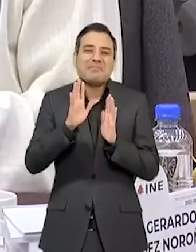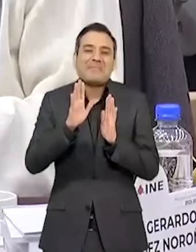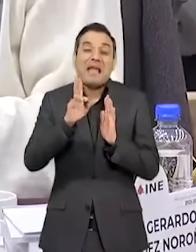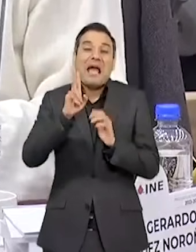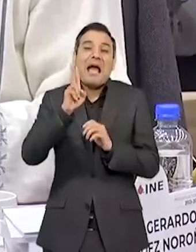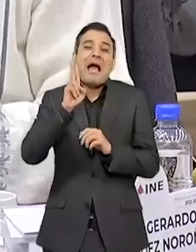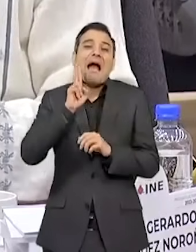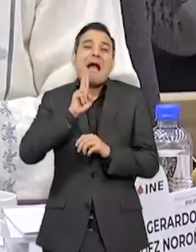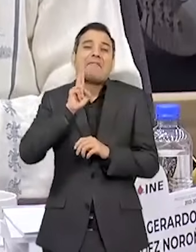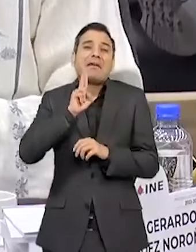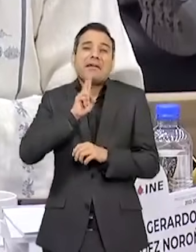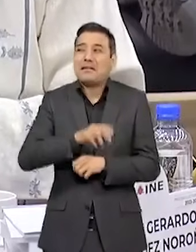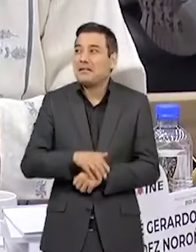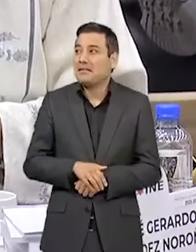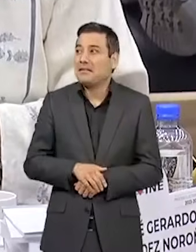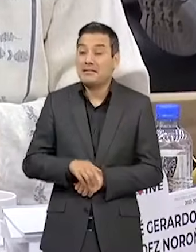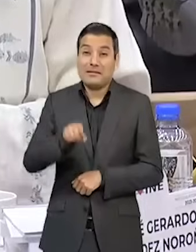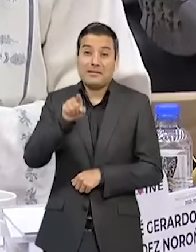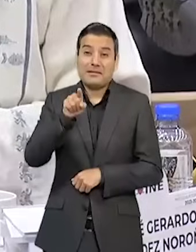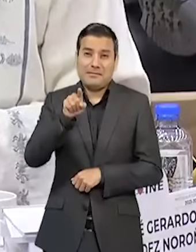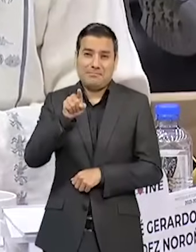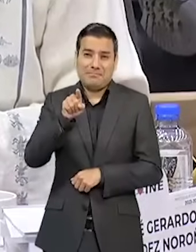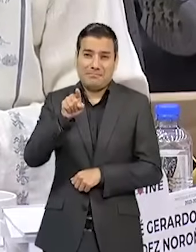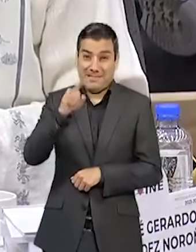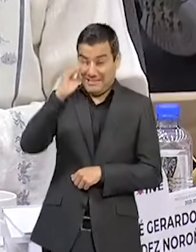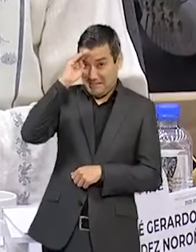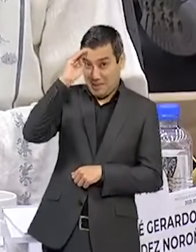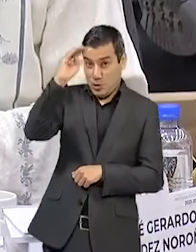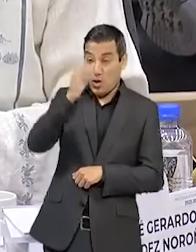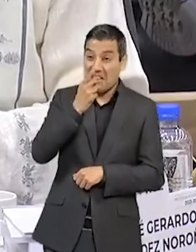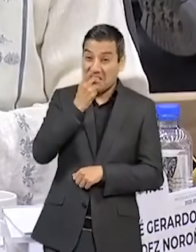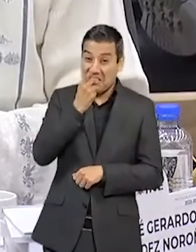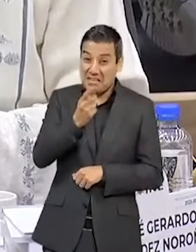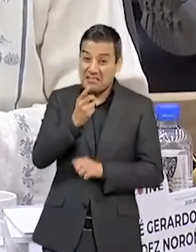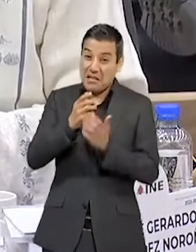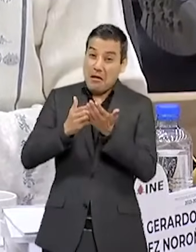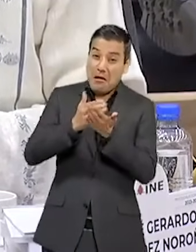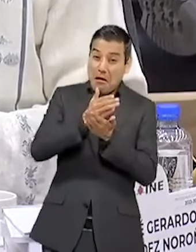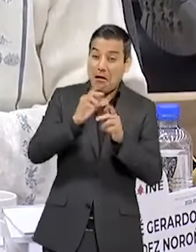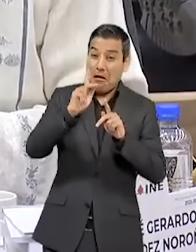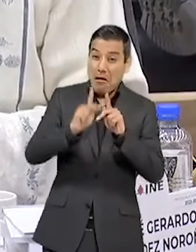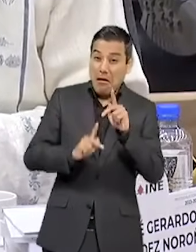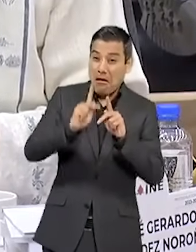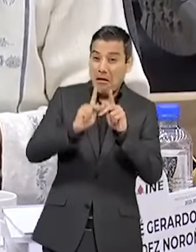que dice que nadie que le choca que lo interrumpan, porque él es una persona muy respetuosa,